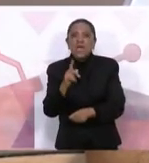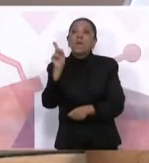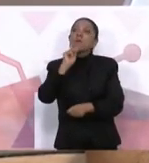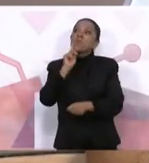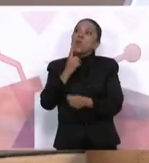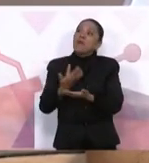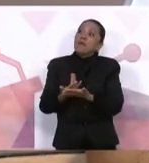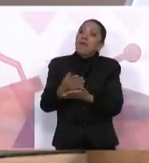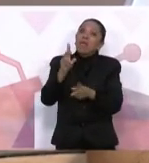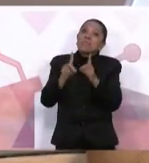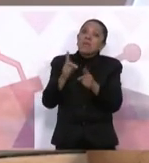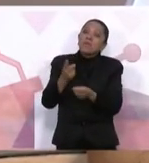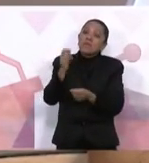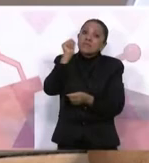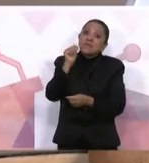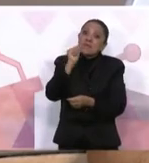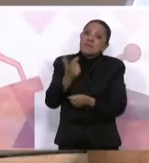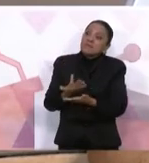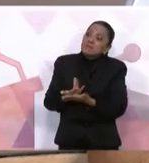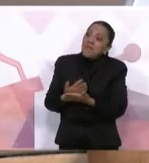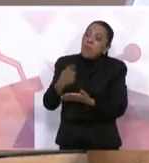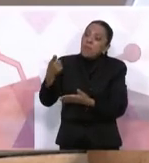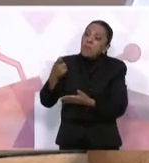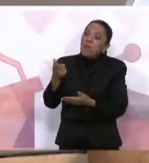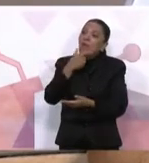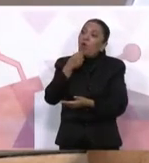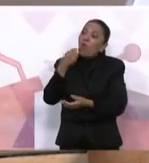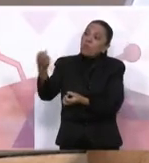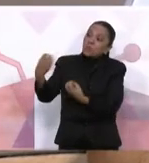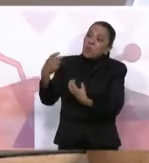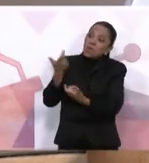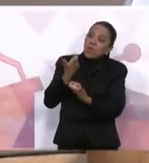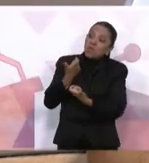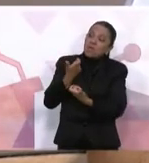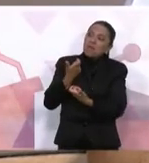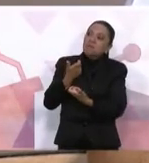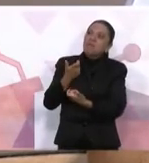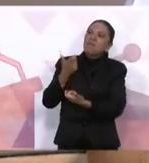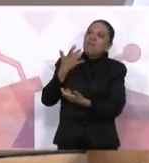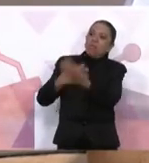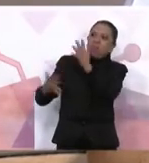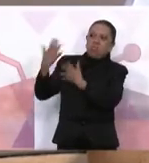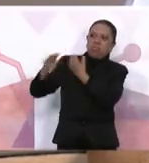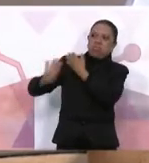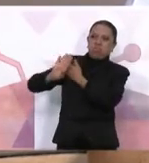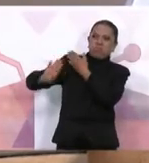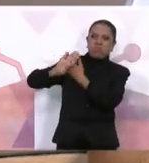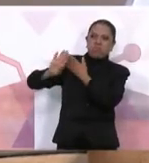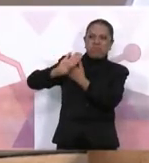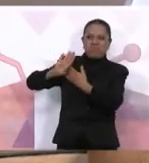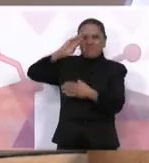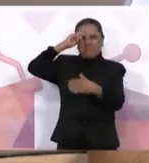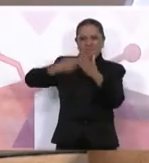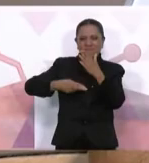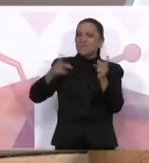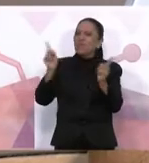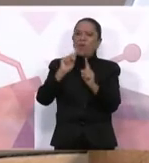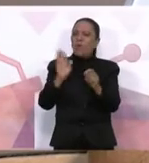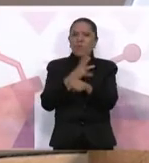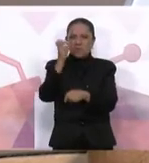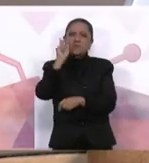casi siempre es maltratada por eso las mujeres deben de ganarse el sustento de manera